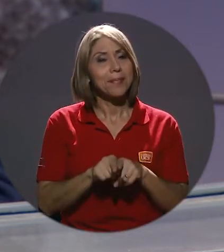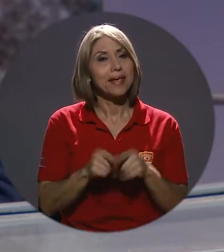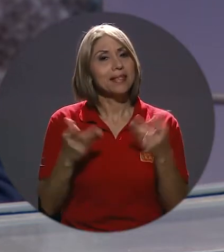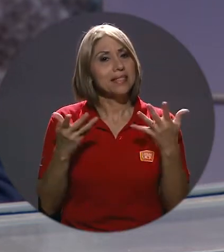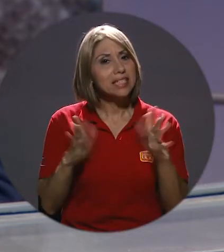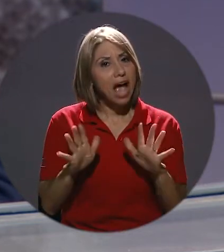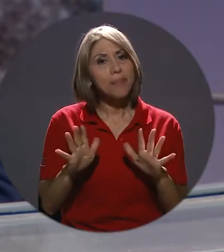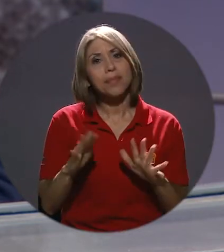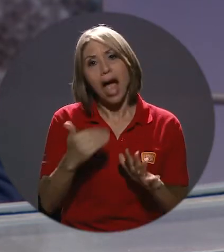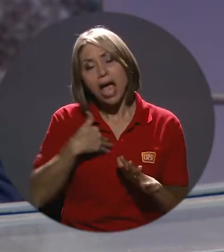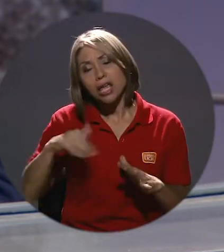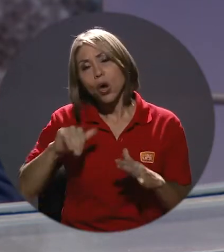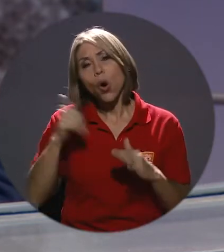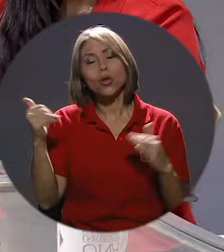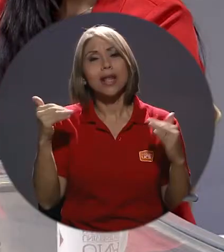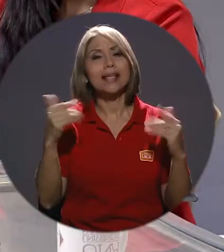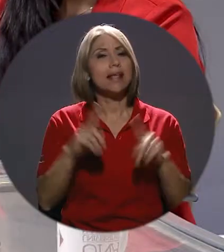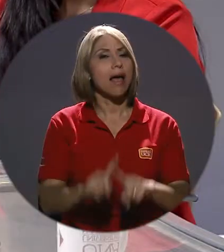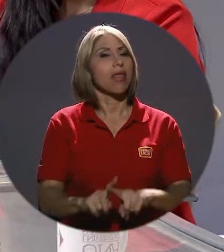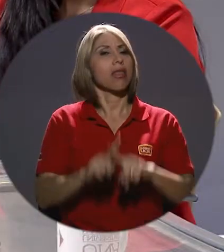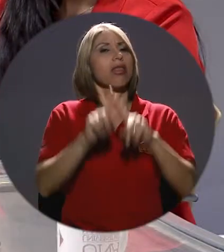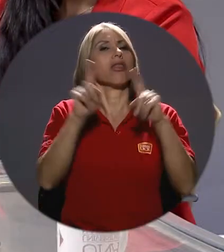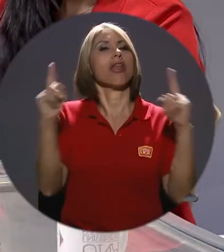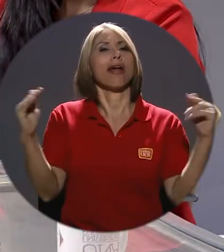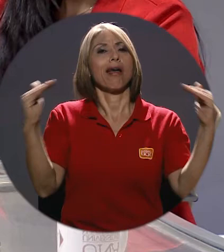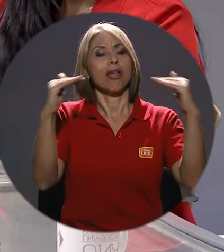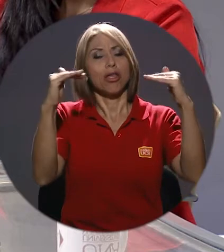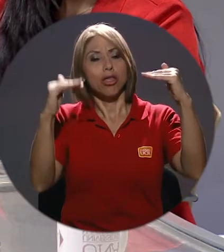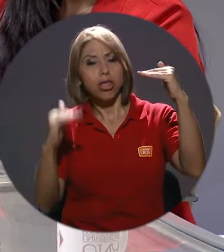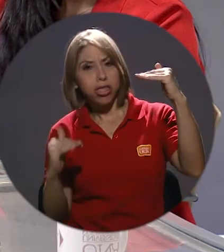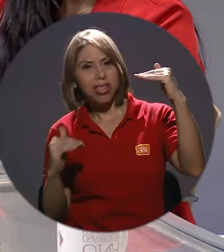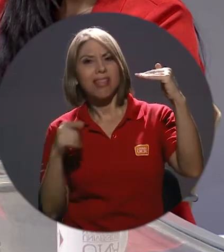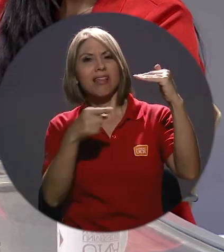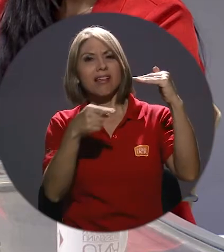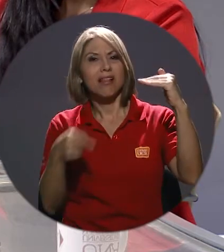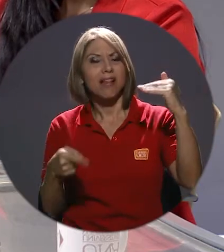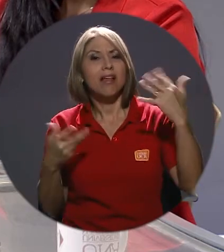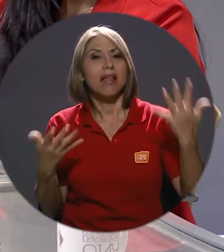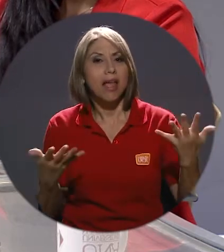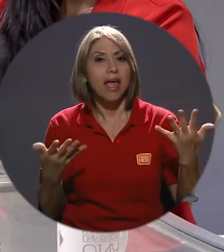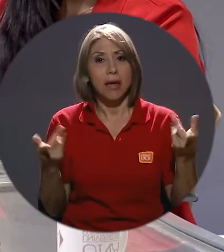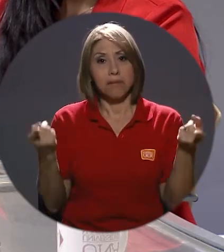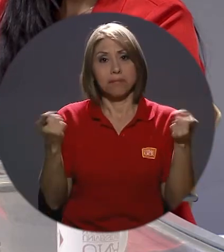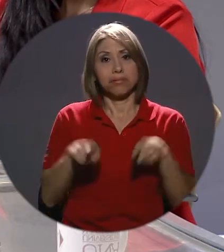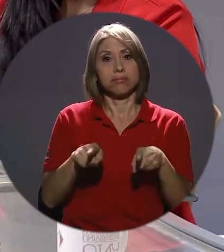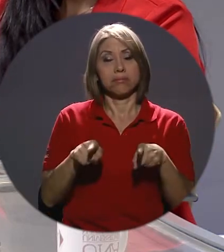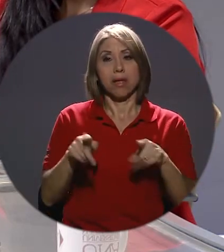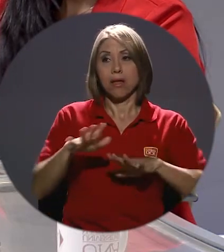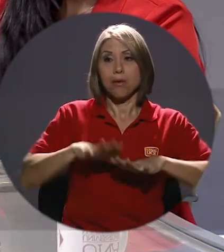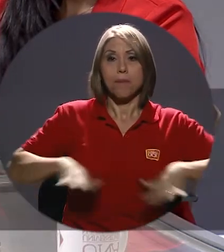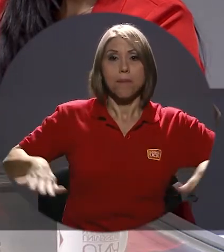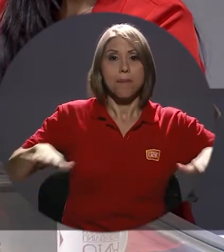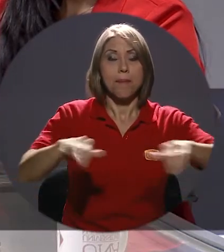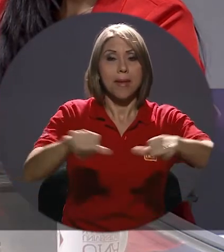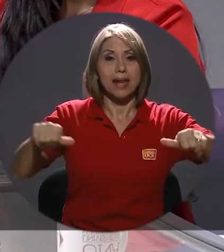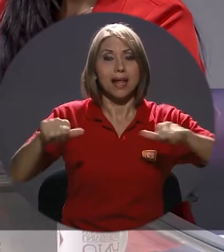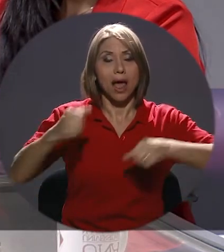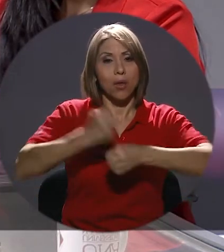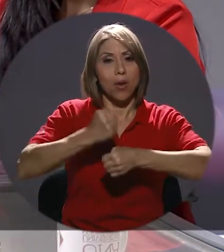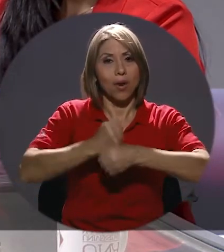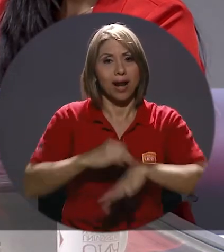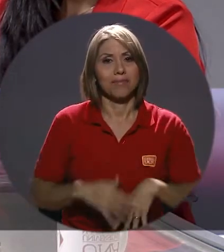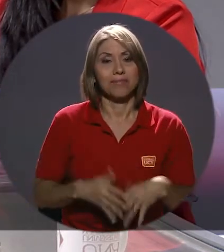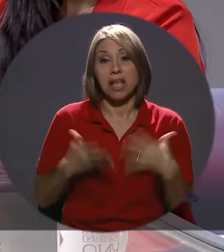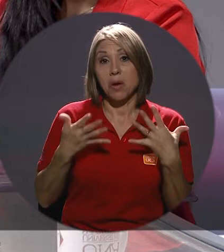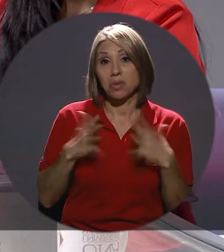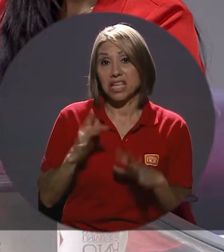otras brechas importantes de señalar en este programa es justamente las que presenta el mercado laboral, donde ya